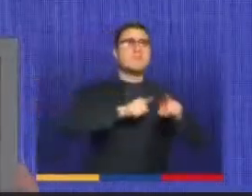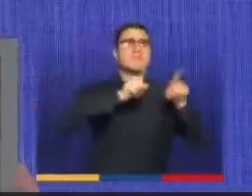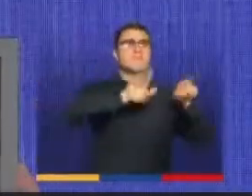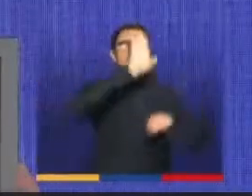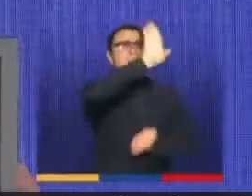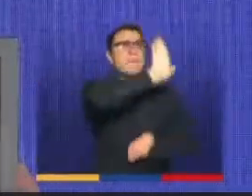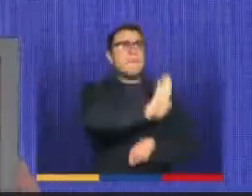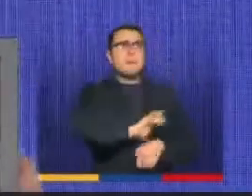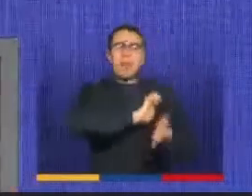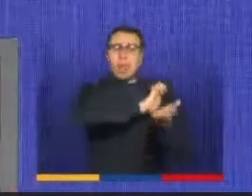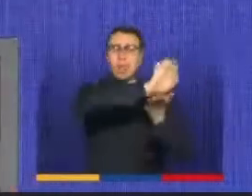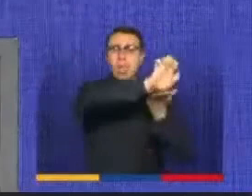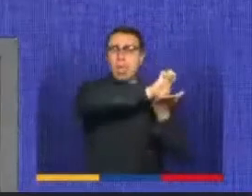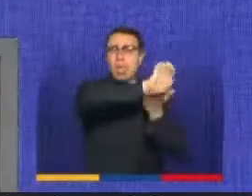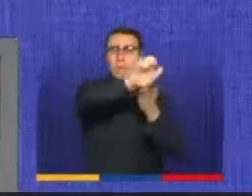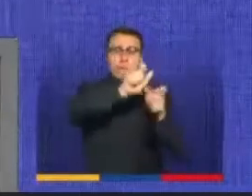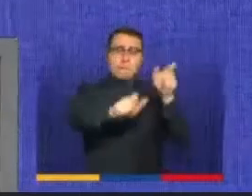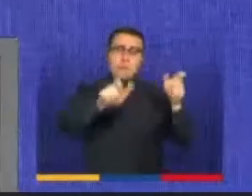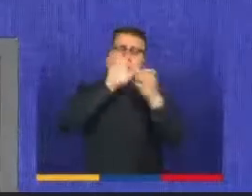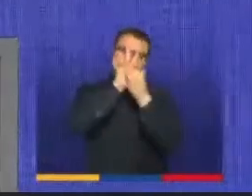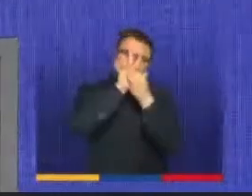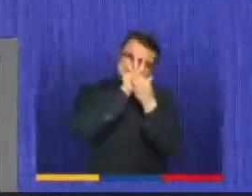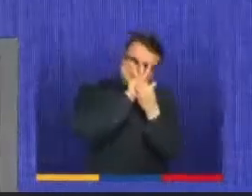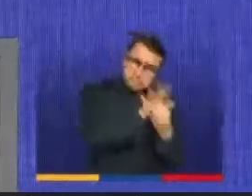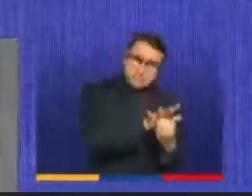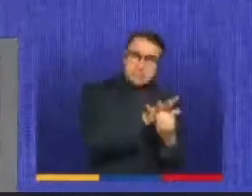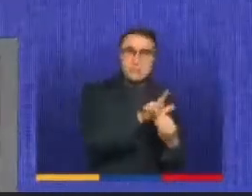la población está excluida.